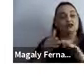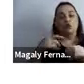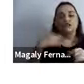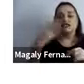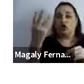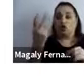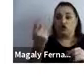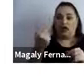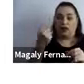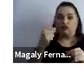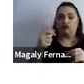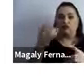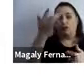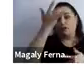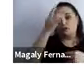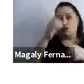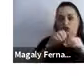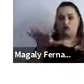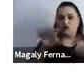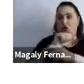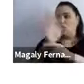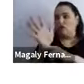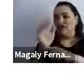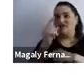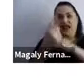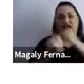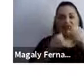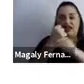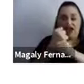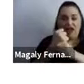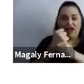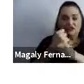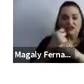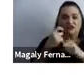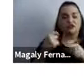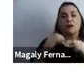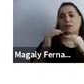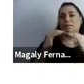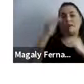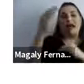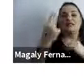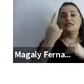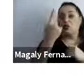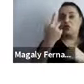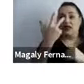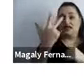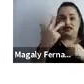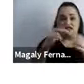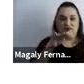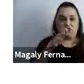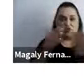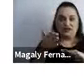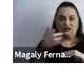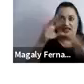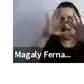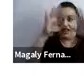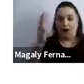COVID cada año, de manera casi constante, más de 1 de cada 3 muertes en el mundo, y que